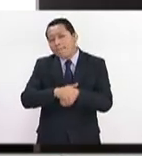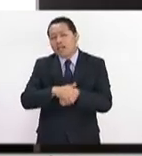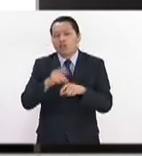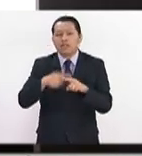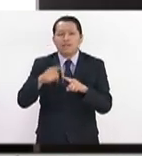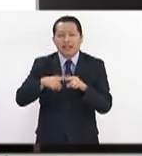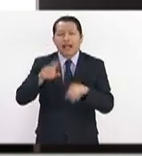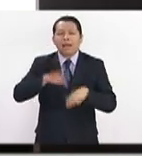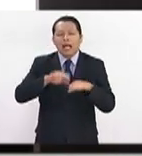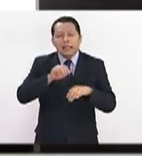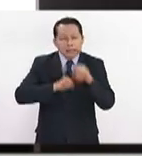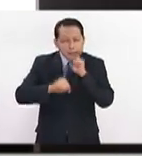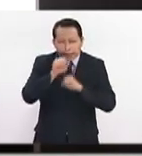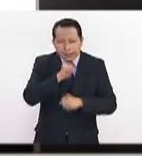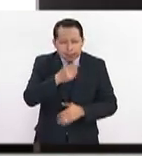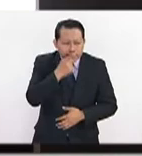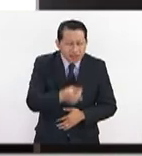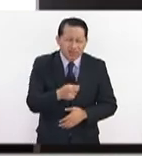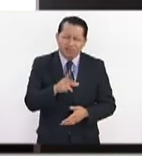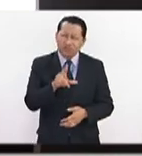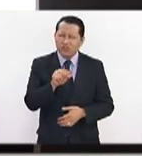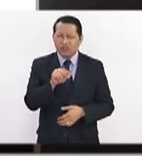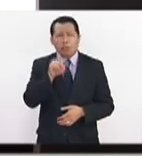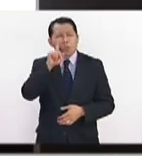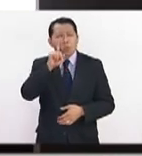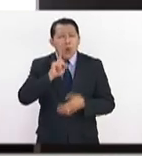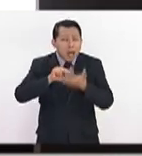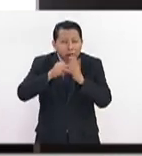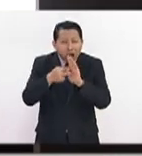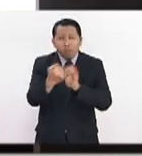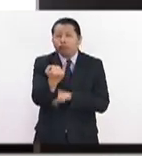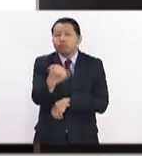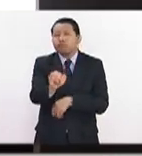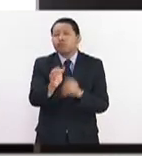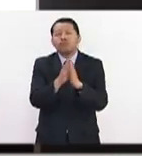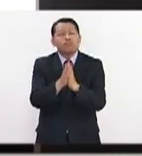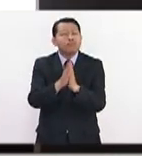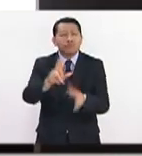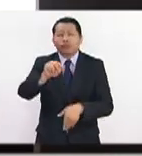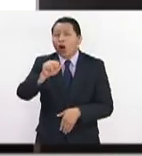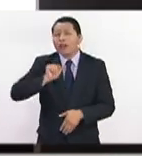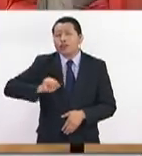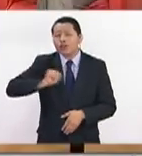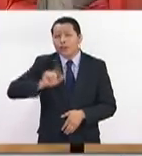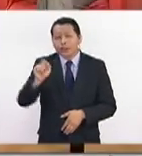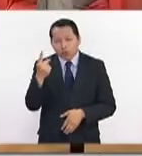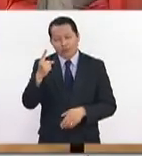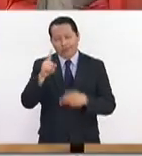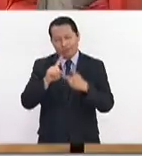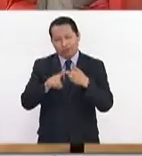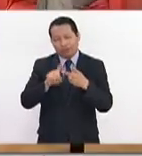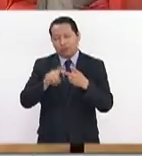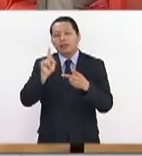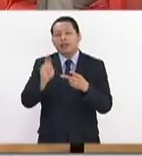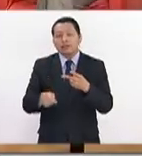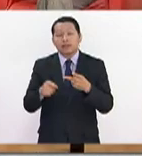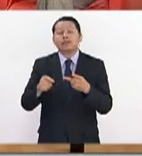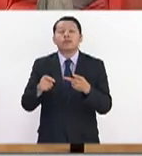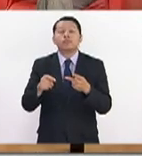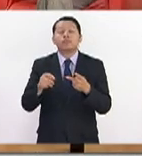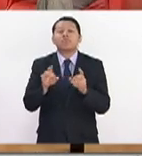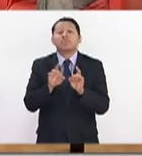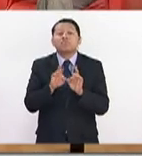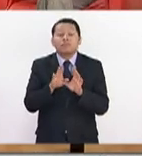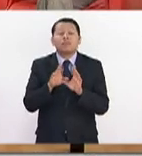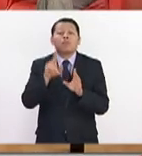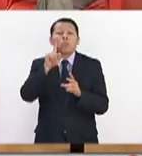te dicen no son carreras para una mujer aún en el siglo XXI. Y luego viene el techo de cristal, cuando la mujer logra